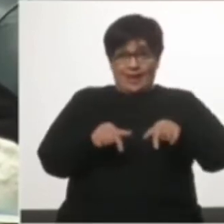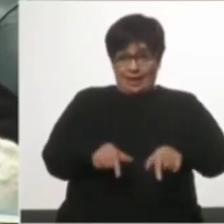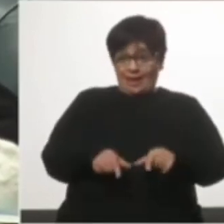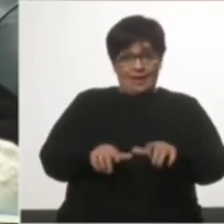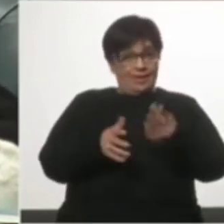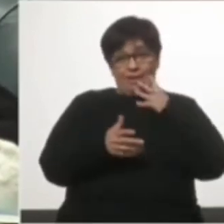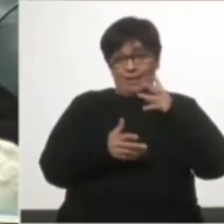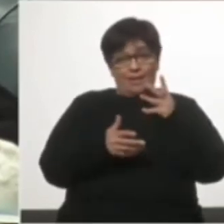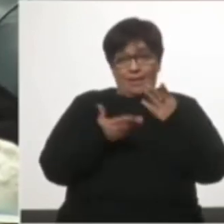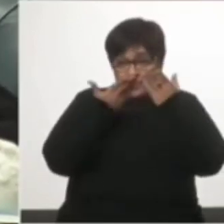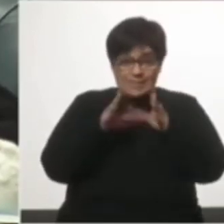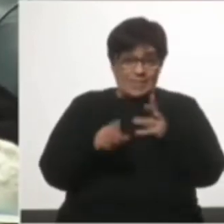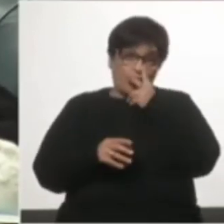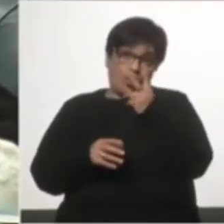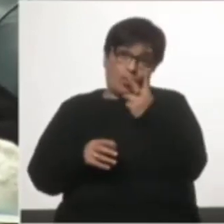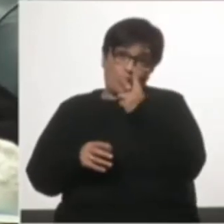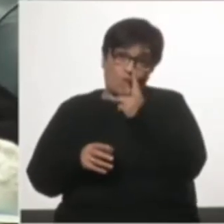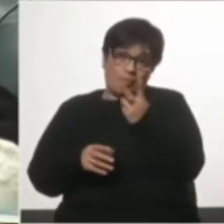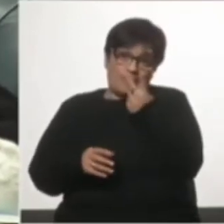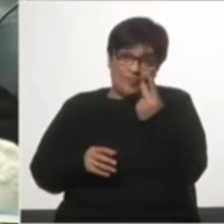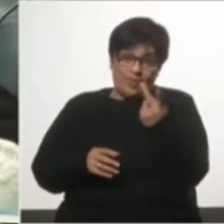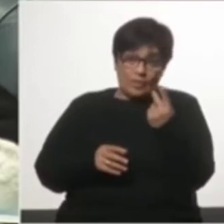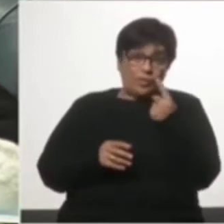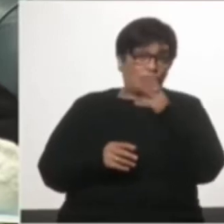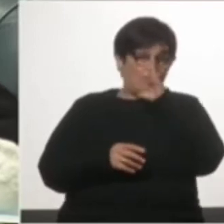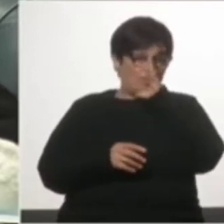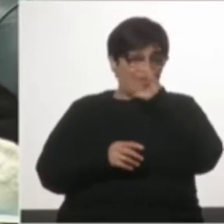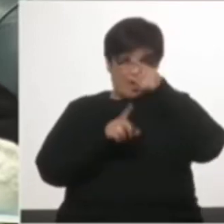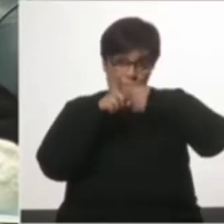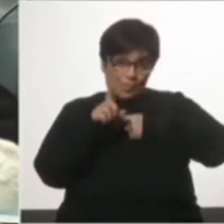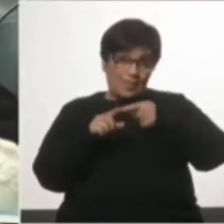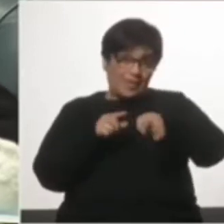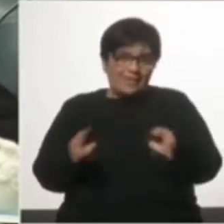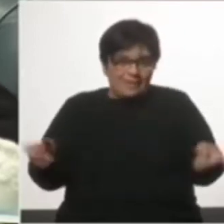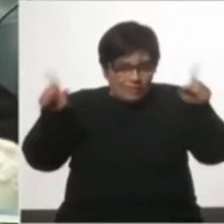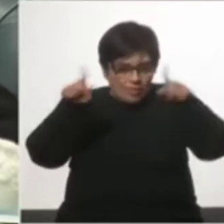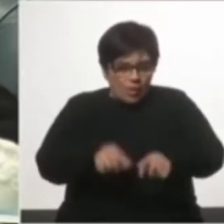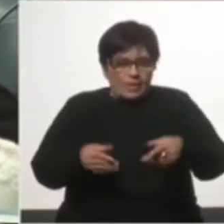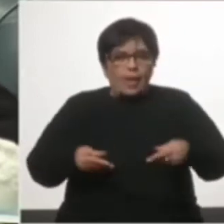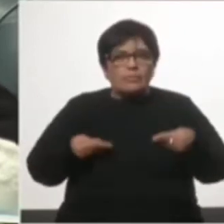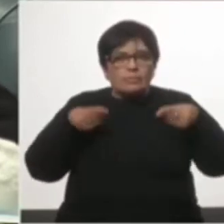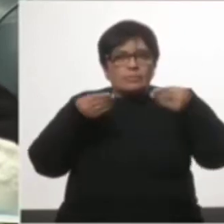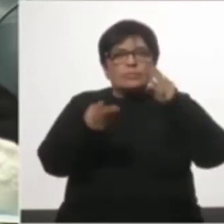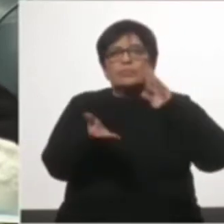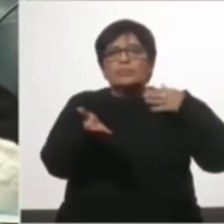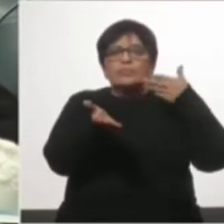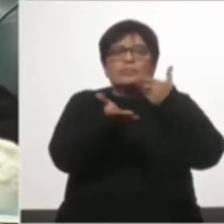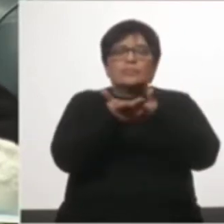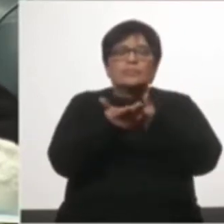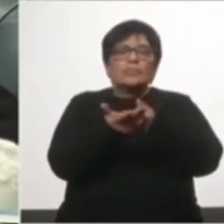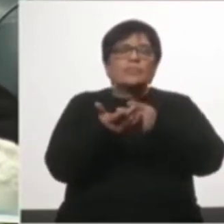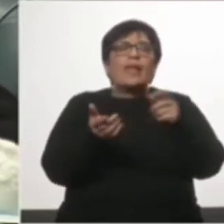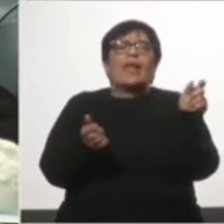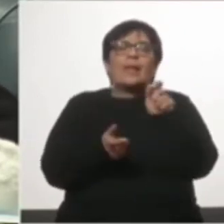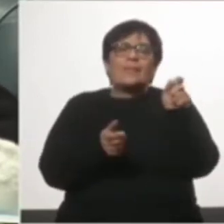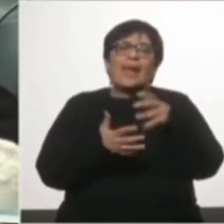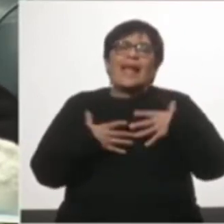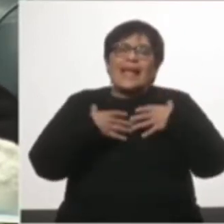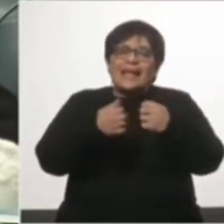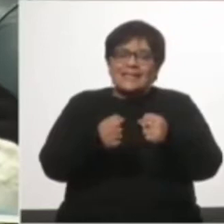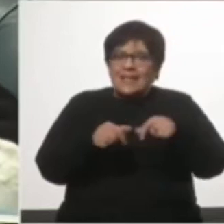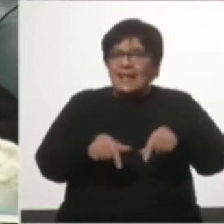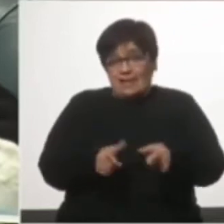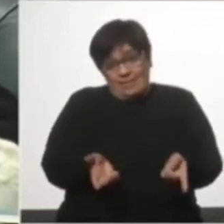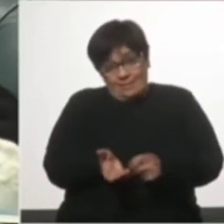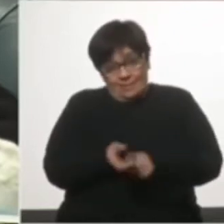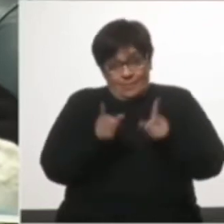inmersos en este 2021, en febrero, volvemos a presentar una propuesta para la emergencia sanitaria que, entre